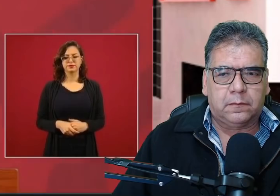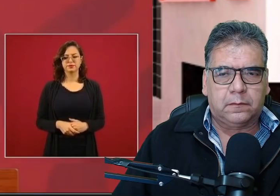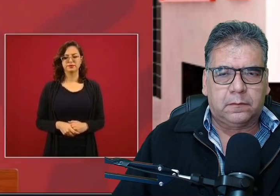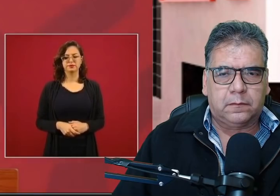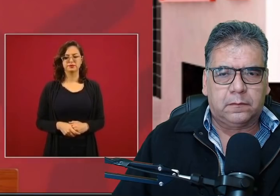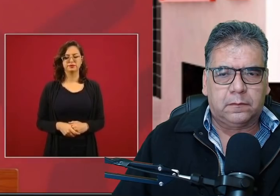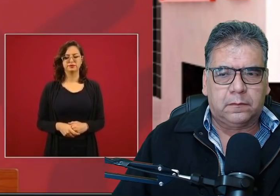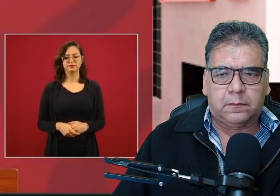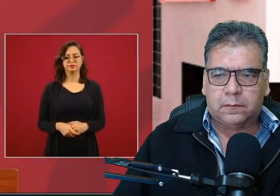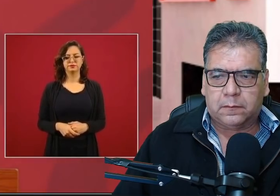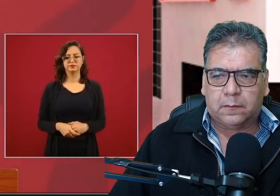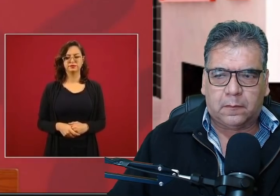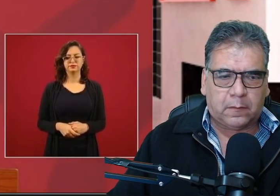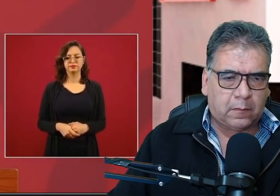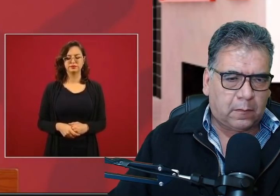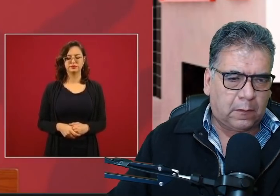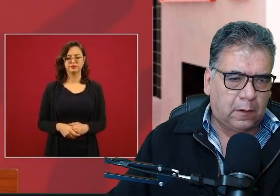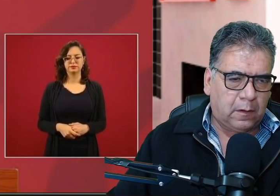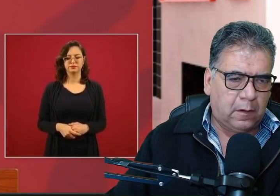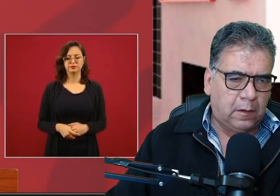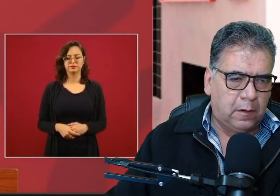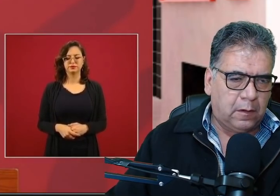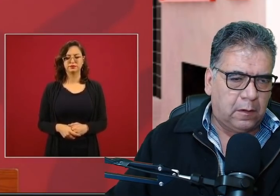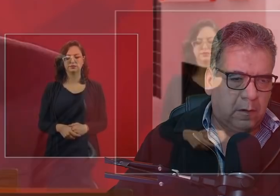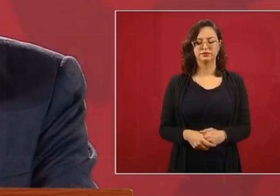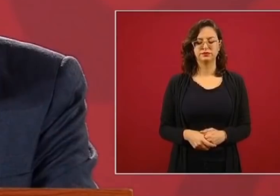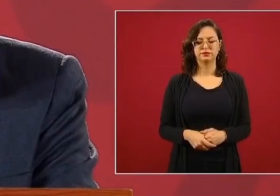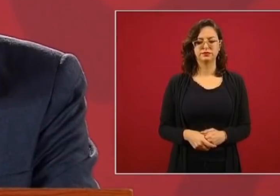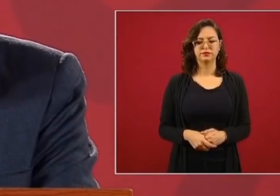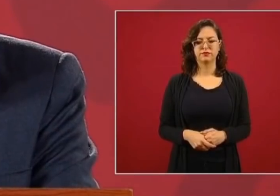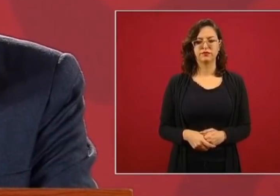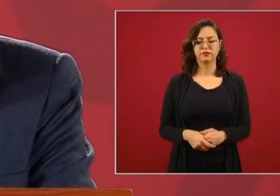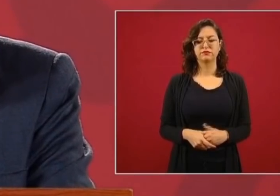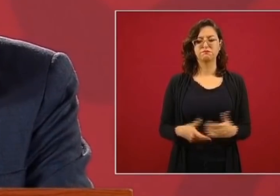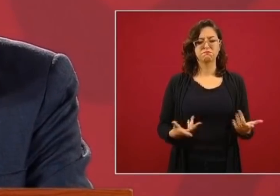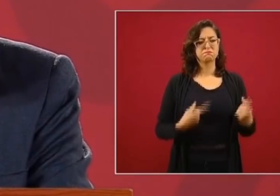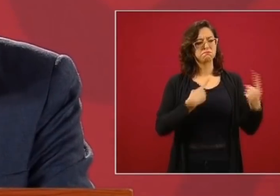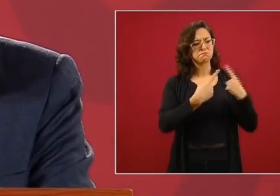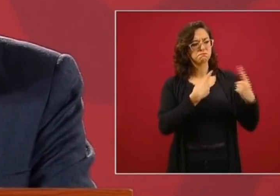Vamos a informar sobre los resultados.